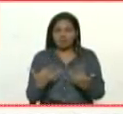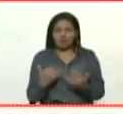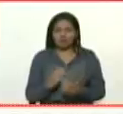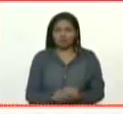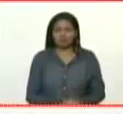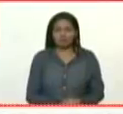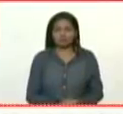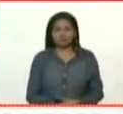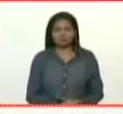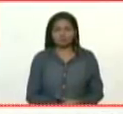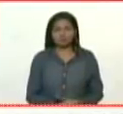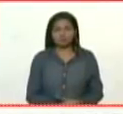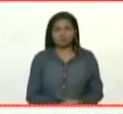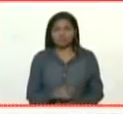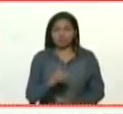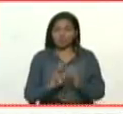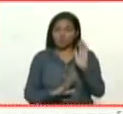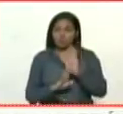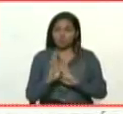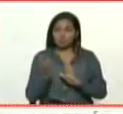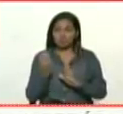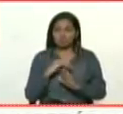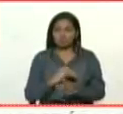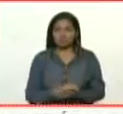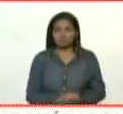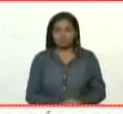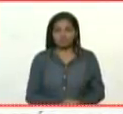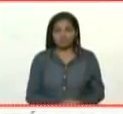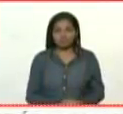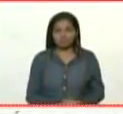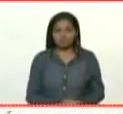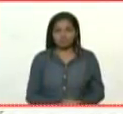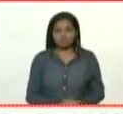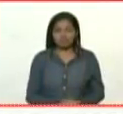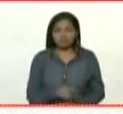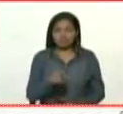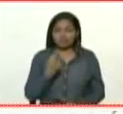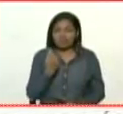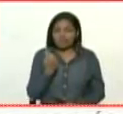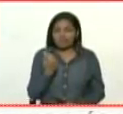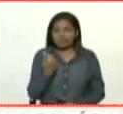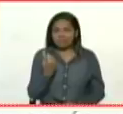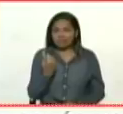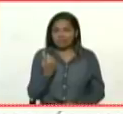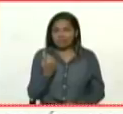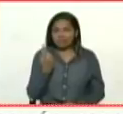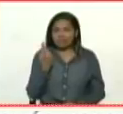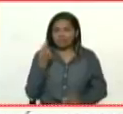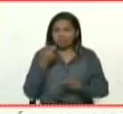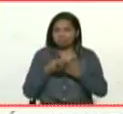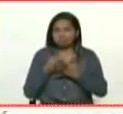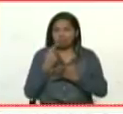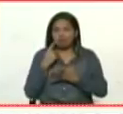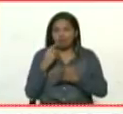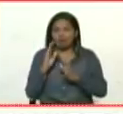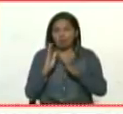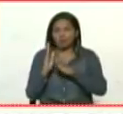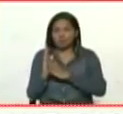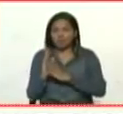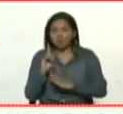anotar e incrementar. Nivel de morosidad hace 10 años estaba por el orden